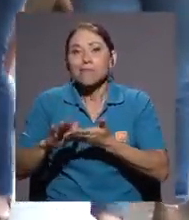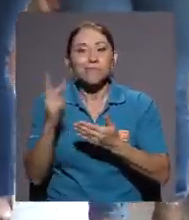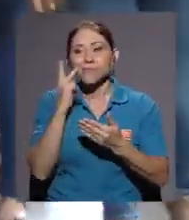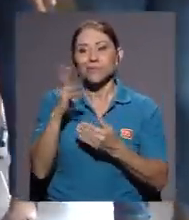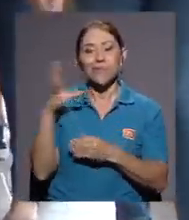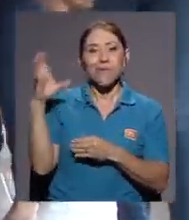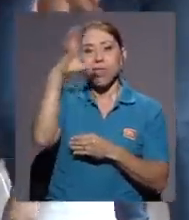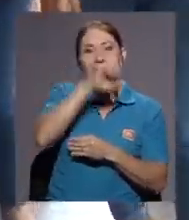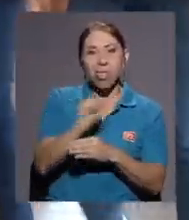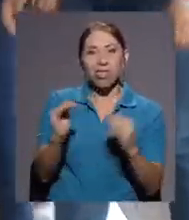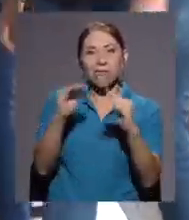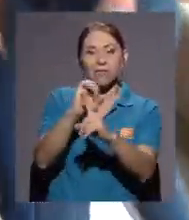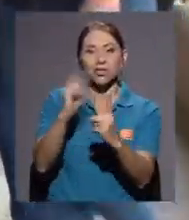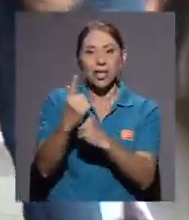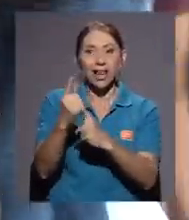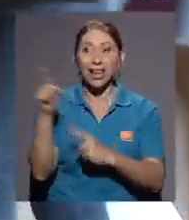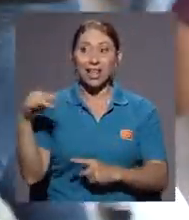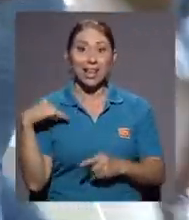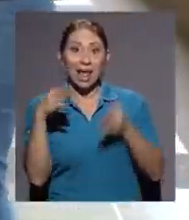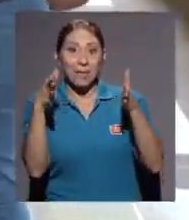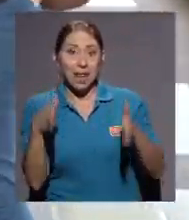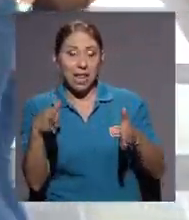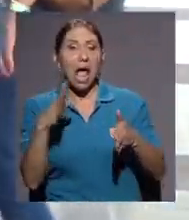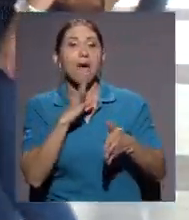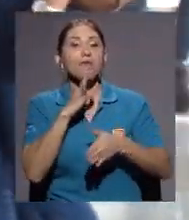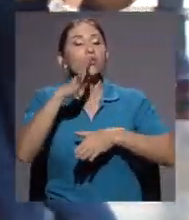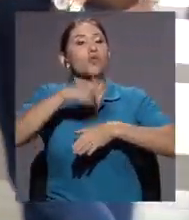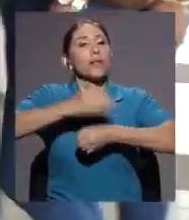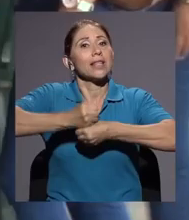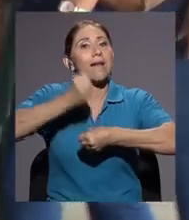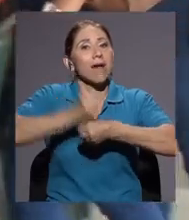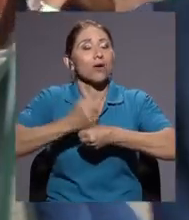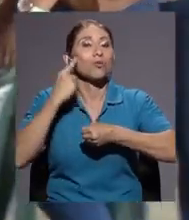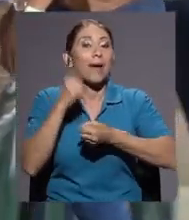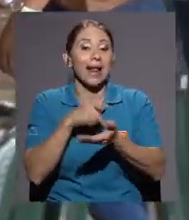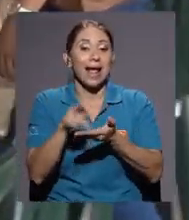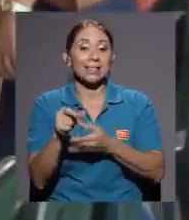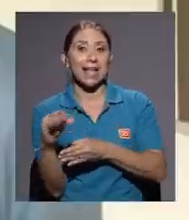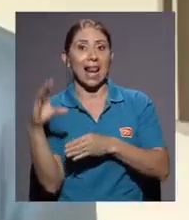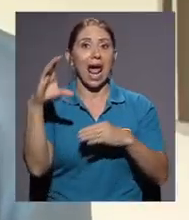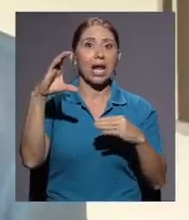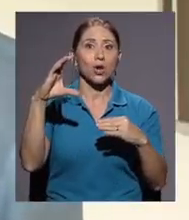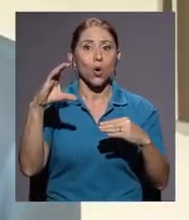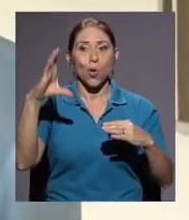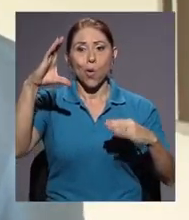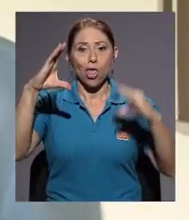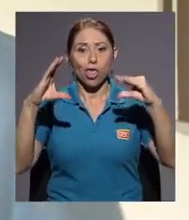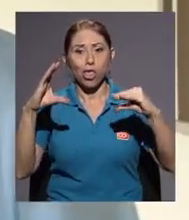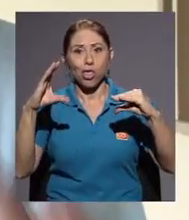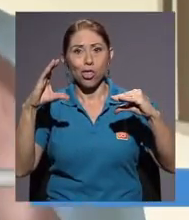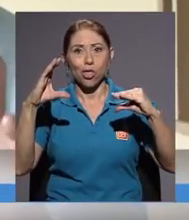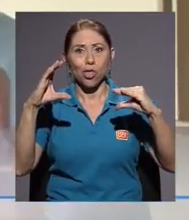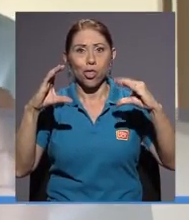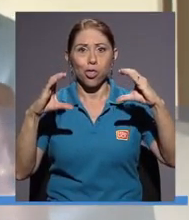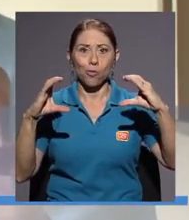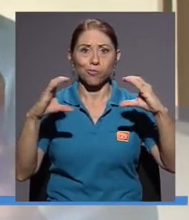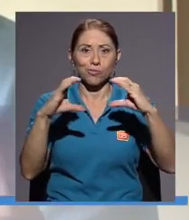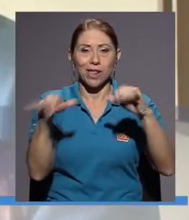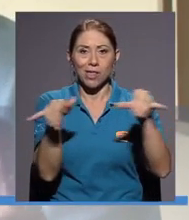señaló las acciones realizadas por el ministerio para cerrar la brecha salarial. La ley de cuentas satélite